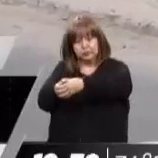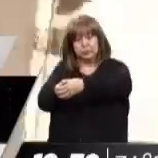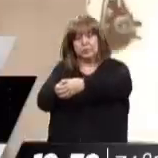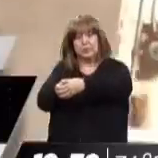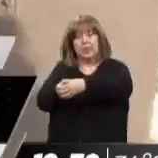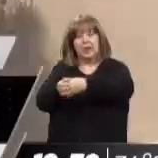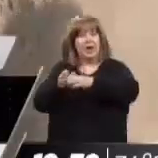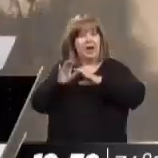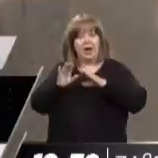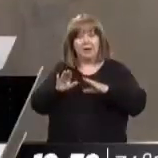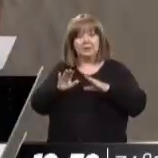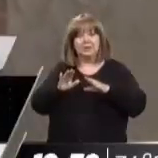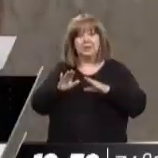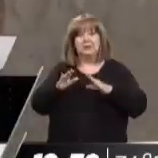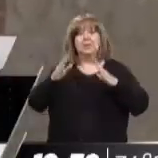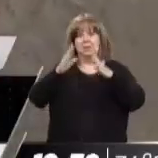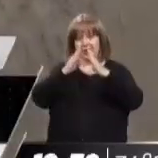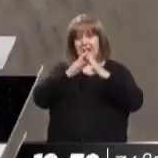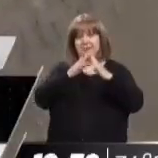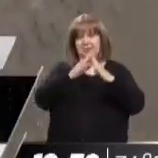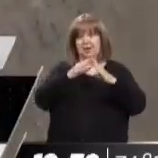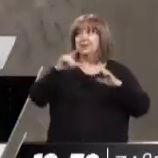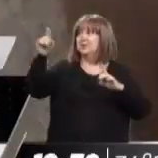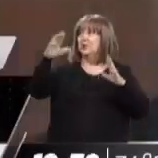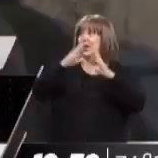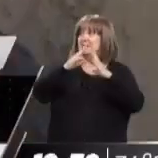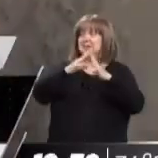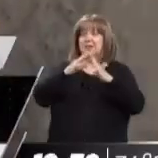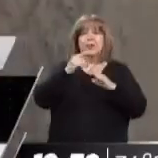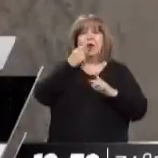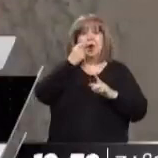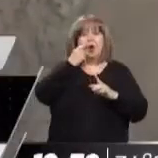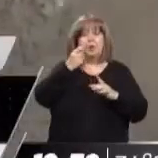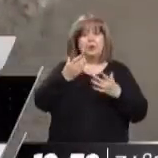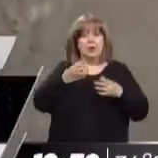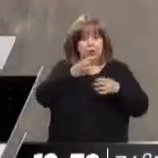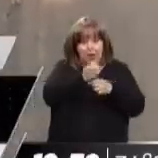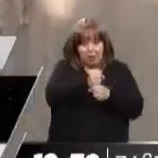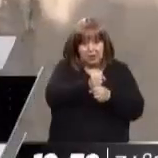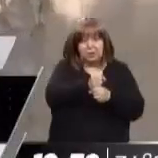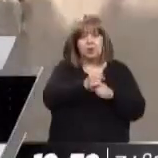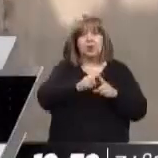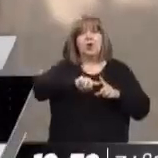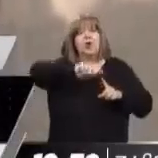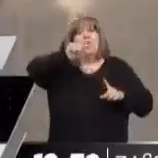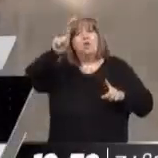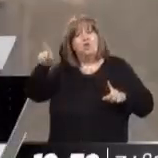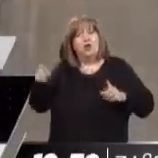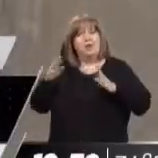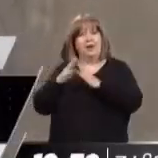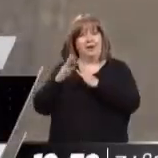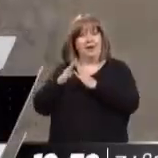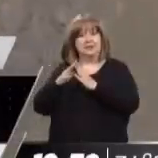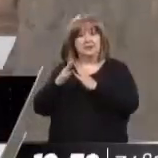se le encontró en el domicilio que estamos viendo en imágenes. Este hombre vuelve a la casa donde estaba